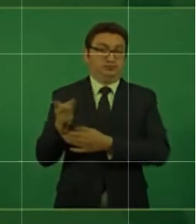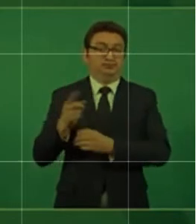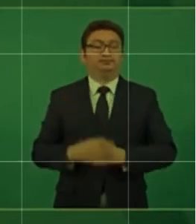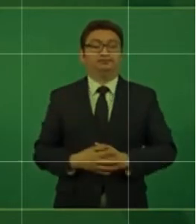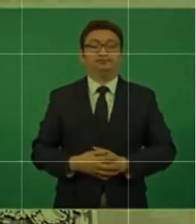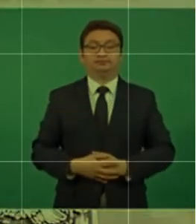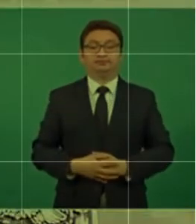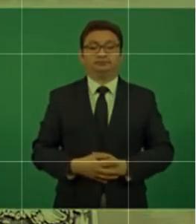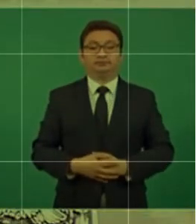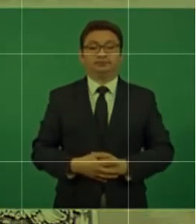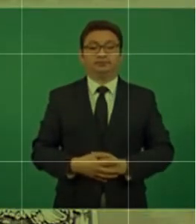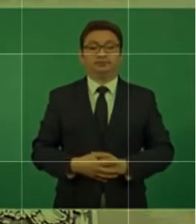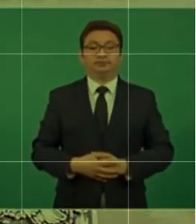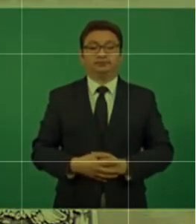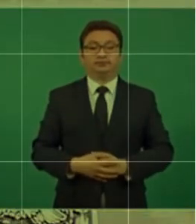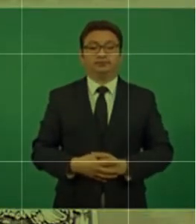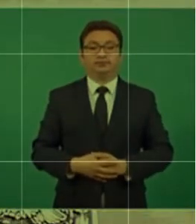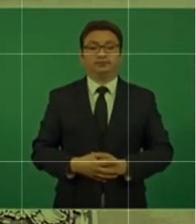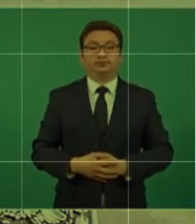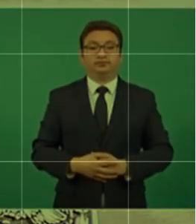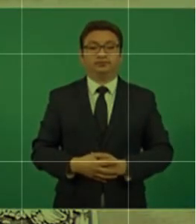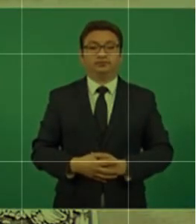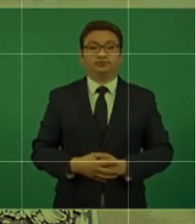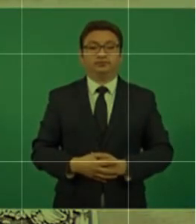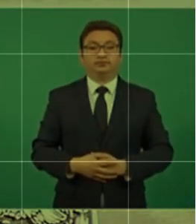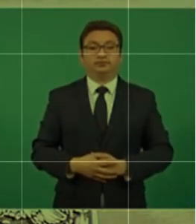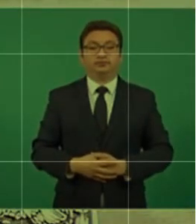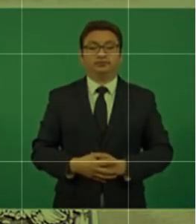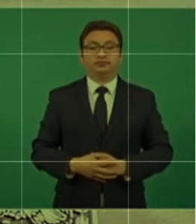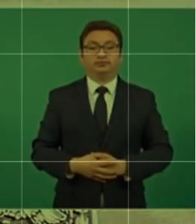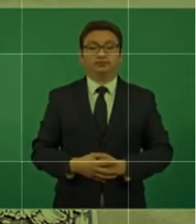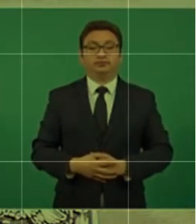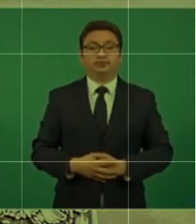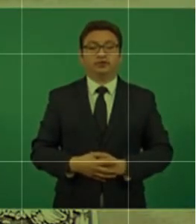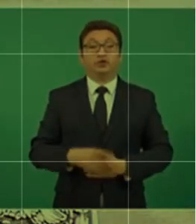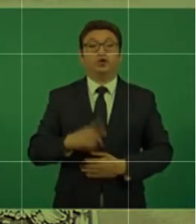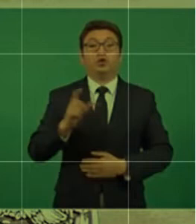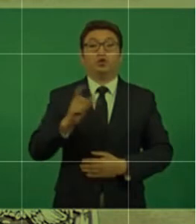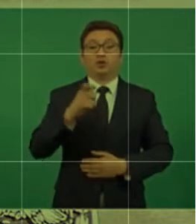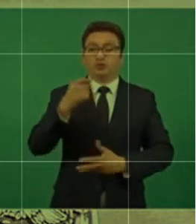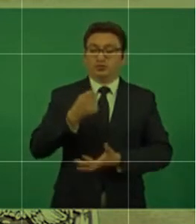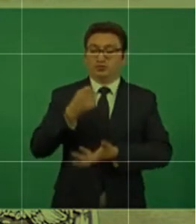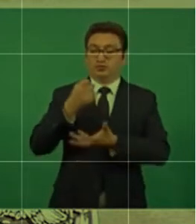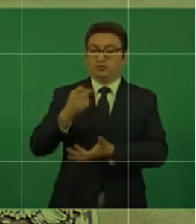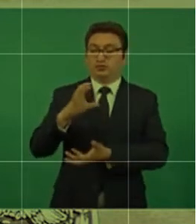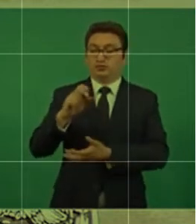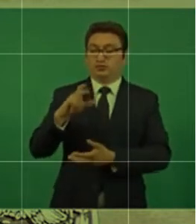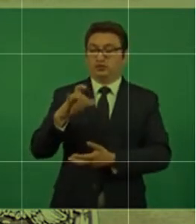que era menos lo estimado para el presupuesto de CONACYT,